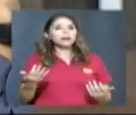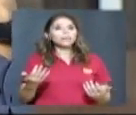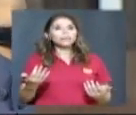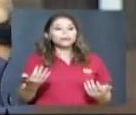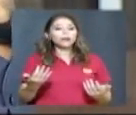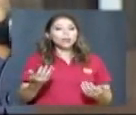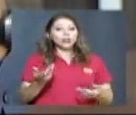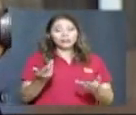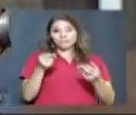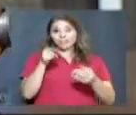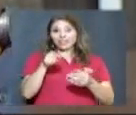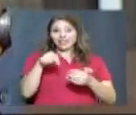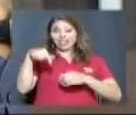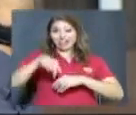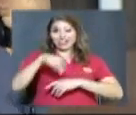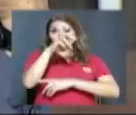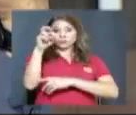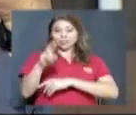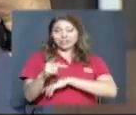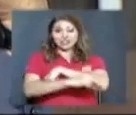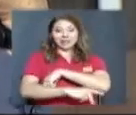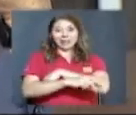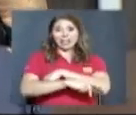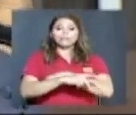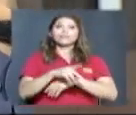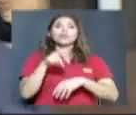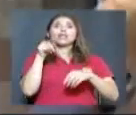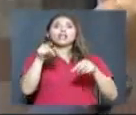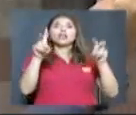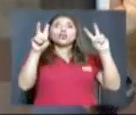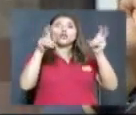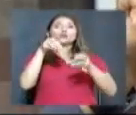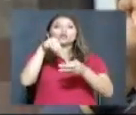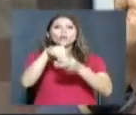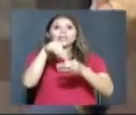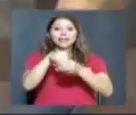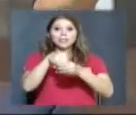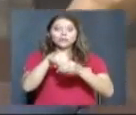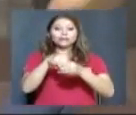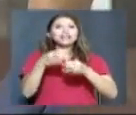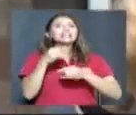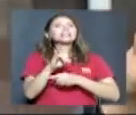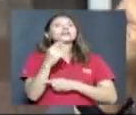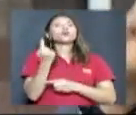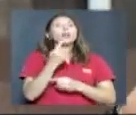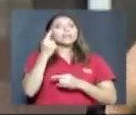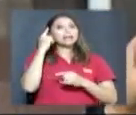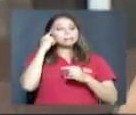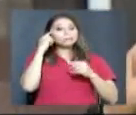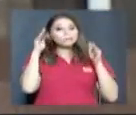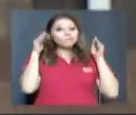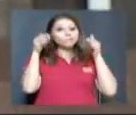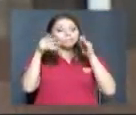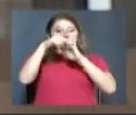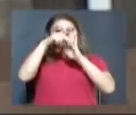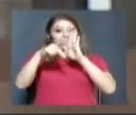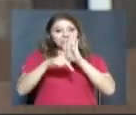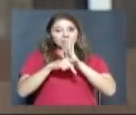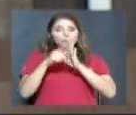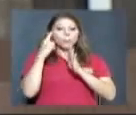los contenidos en este país, mientras se rijan por el principio del lucro, de que lo que yo hago con esto es producir